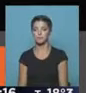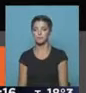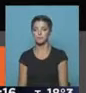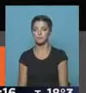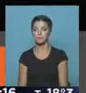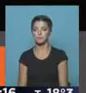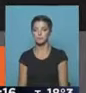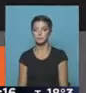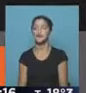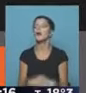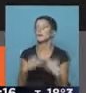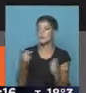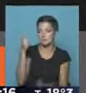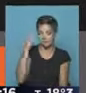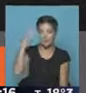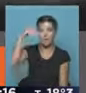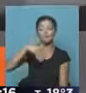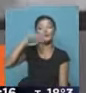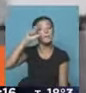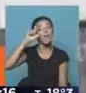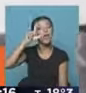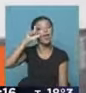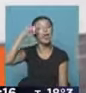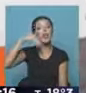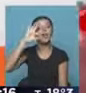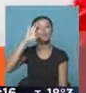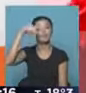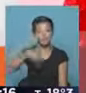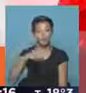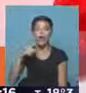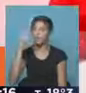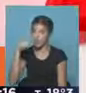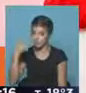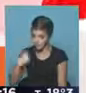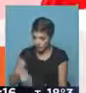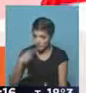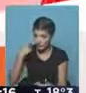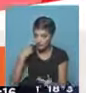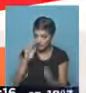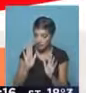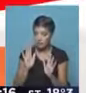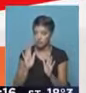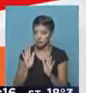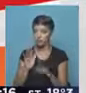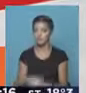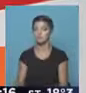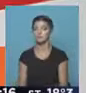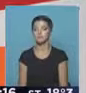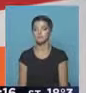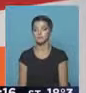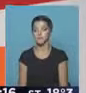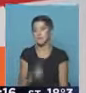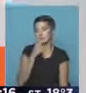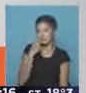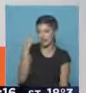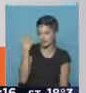digamos que Mélenchon plantea alguna serie de cosas que son muy interesantes en relación con esto que hablábamos,